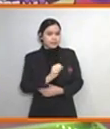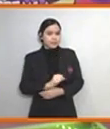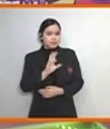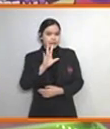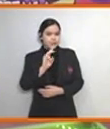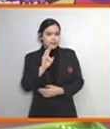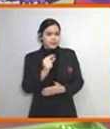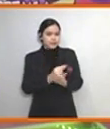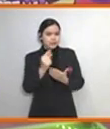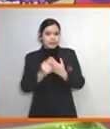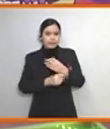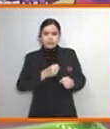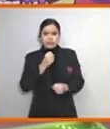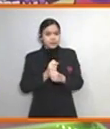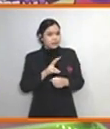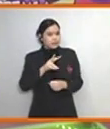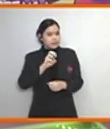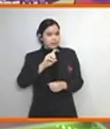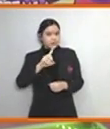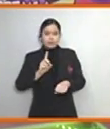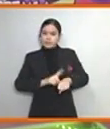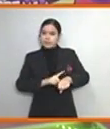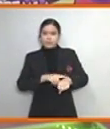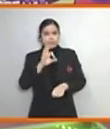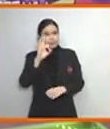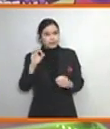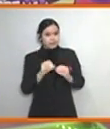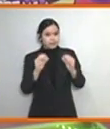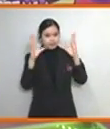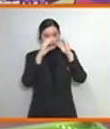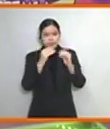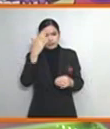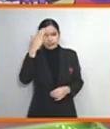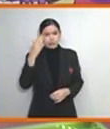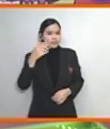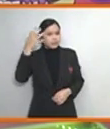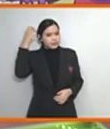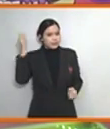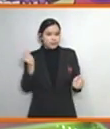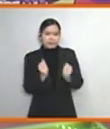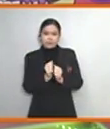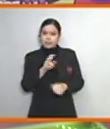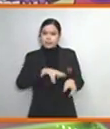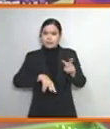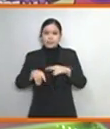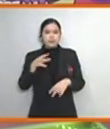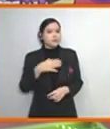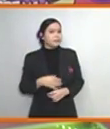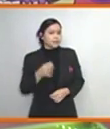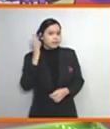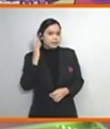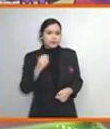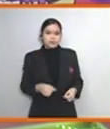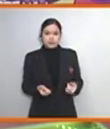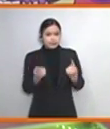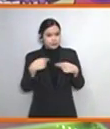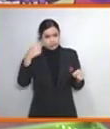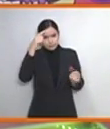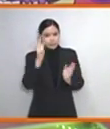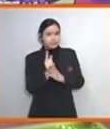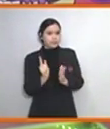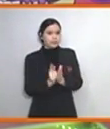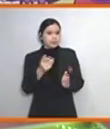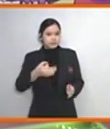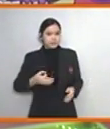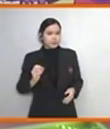año 2021, cuando son las 9 en punto de la noche. Te saluda Charlene Walter en compañía de nuestra auditora, que está para